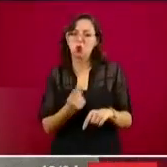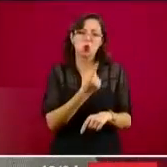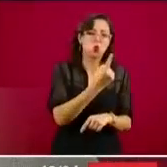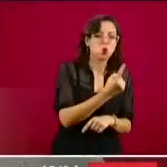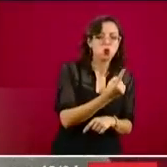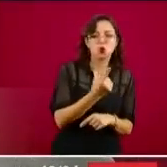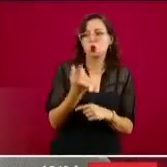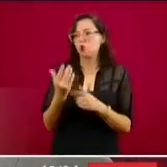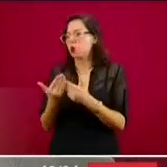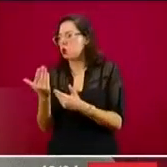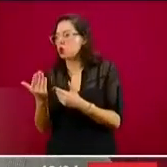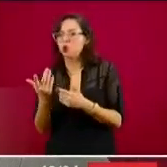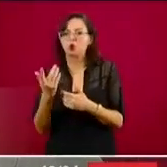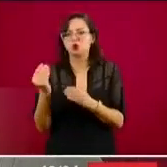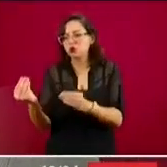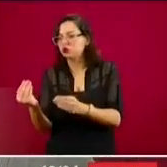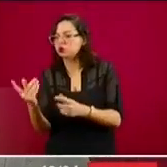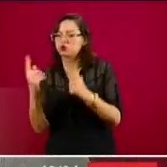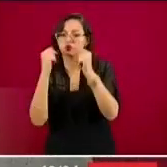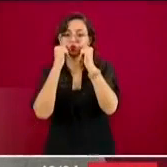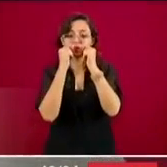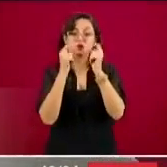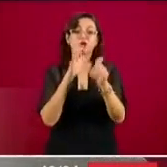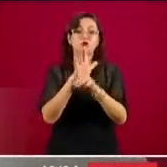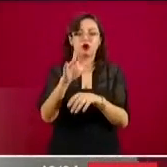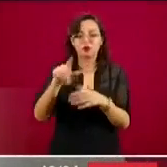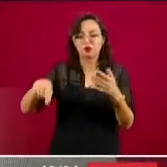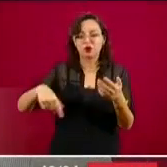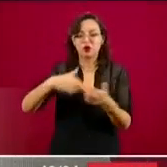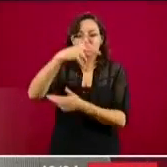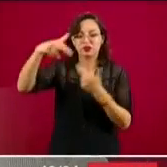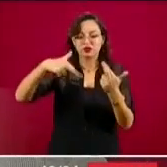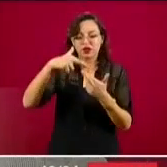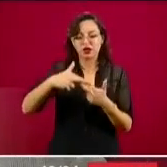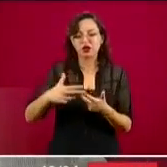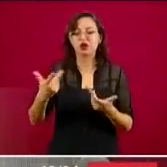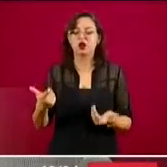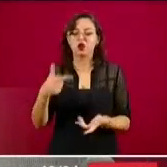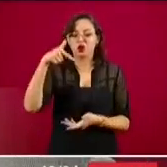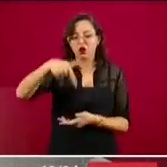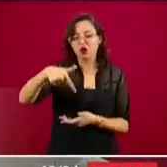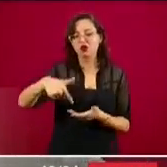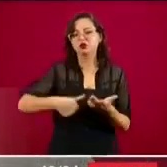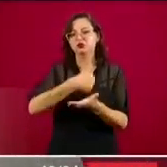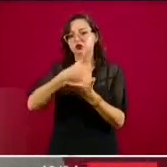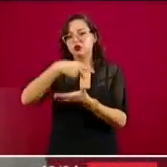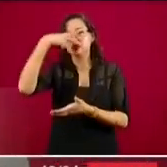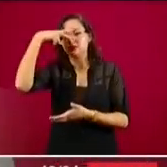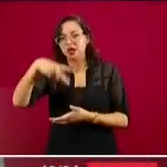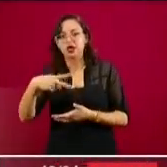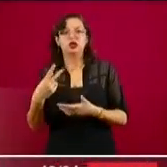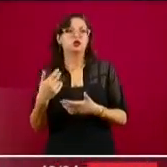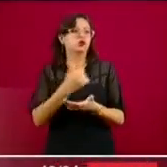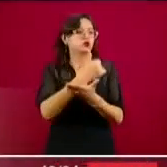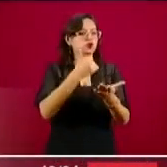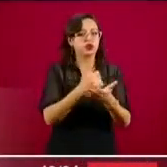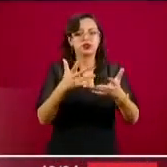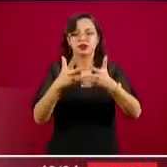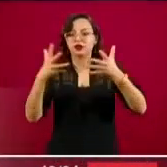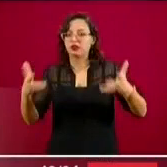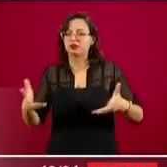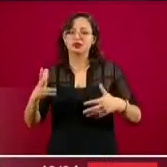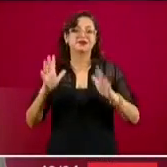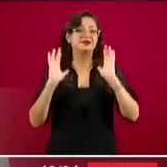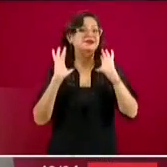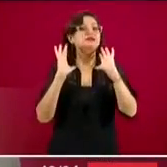por subregiones, tenemos regiones como el Valle de México, como las zonas metropolitanas que he mencionado, en donde tenemos la